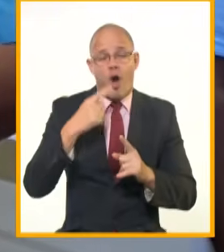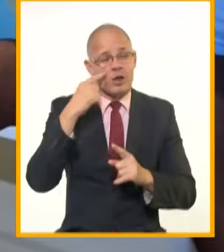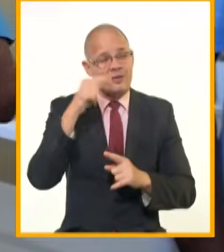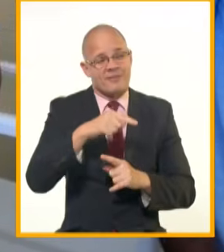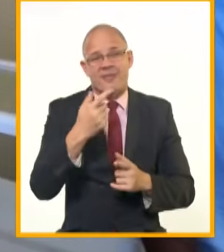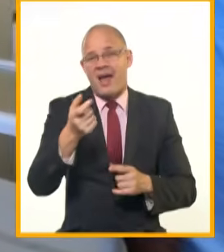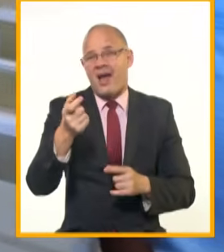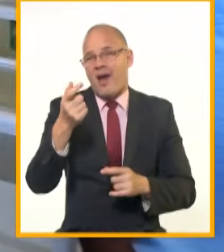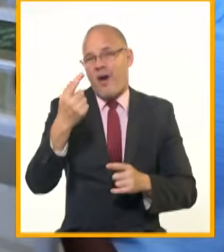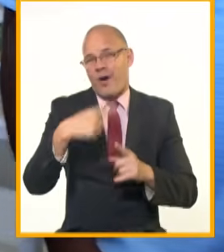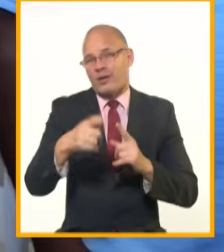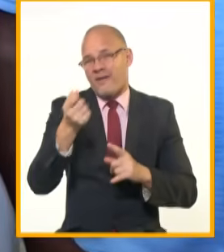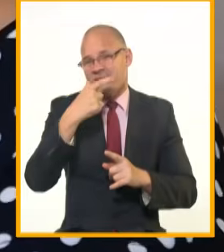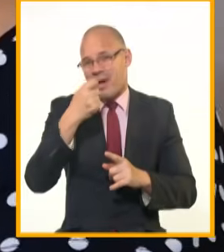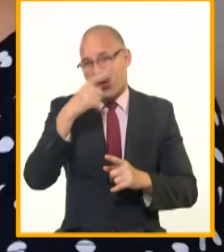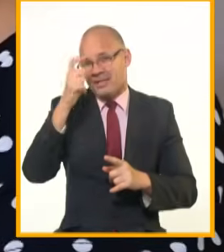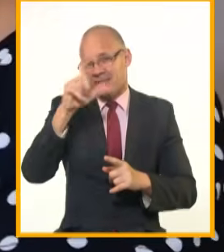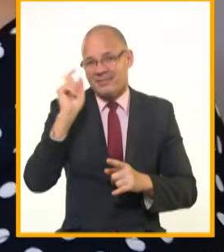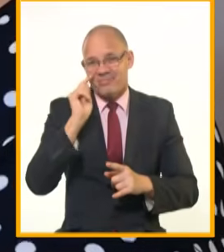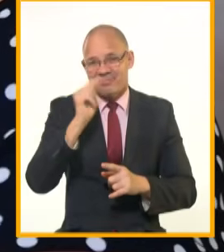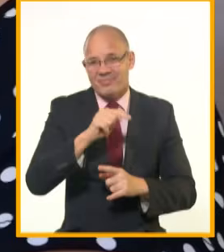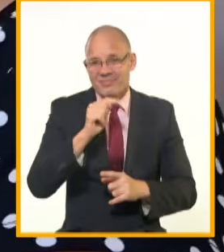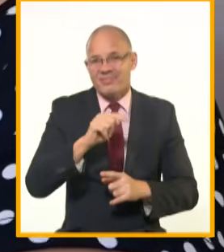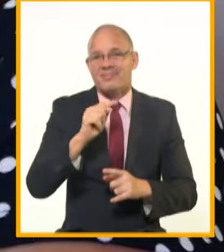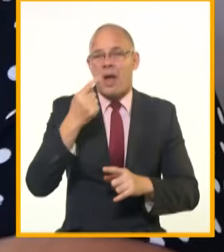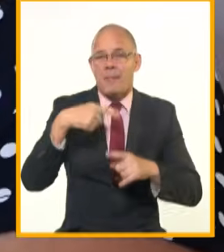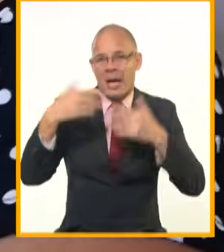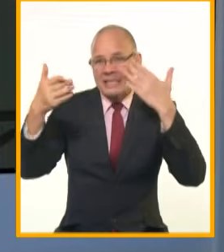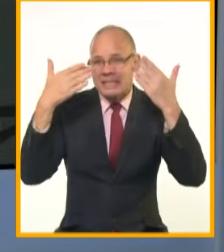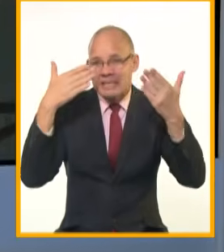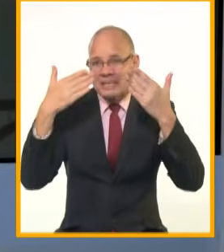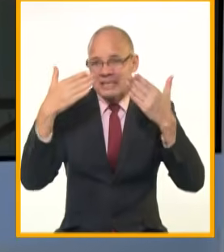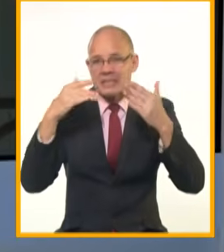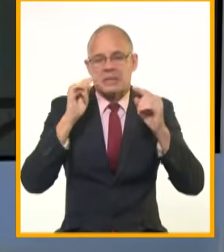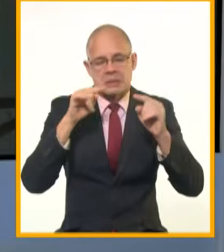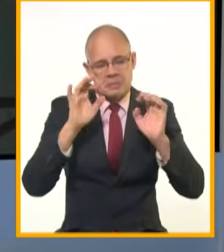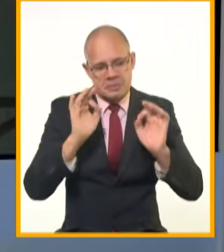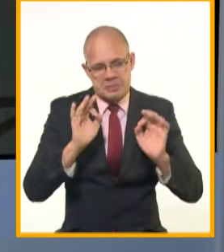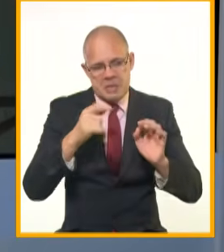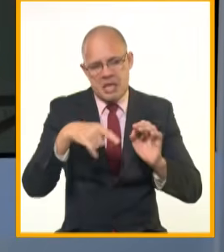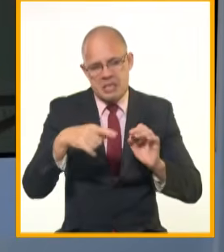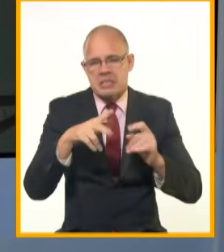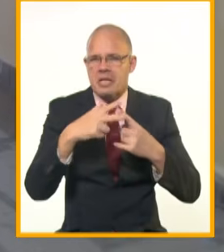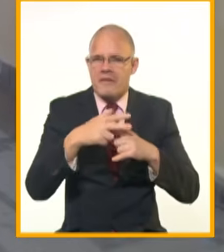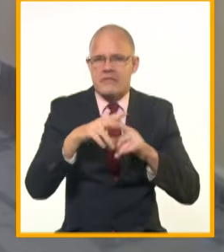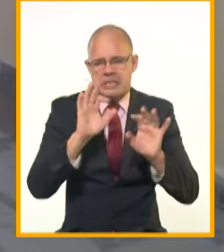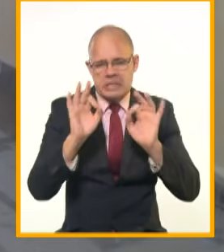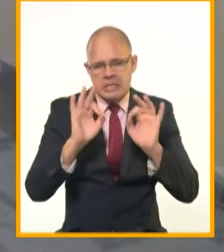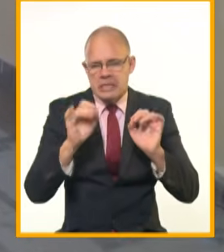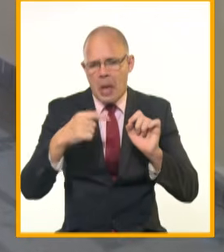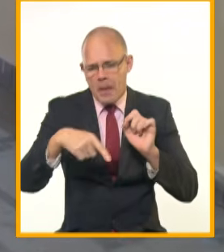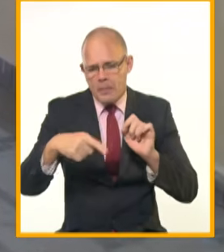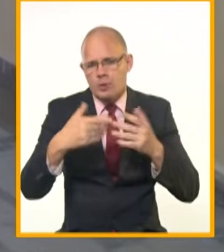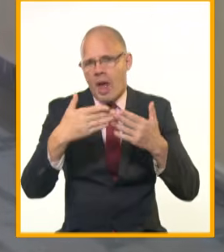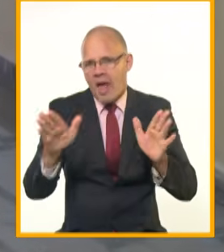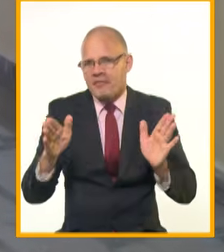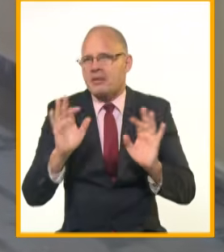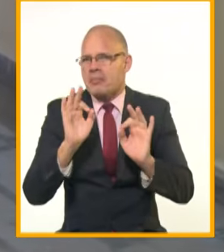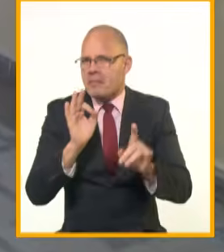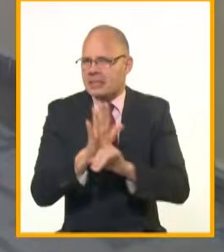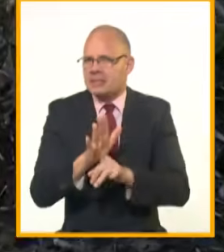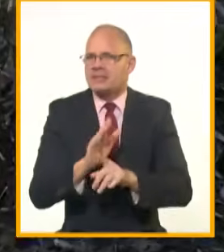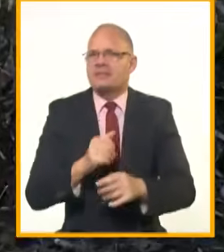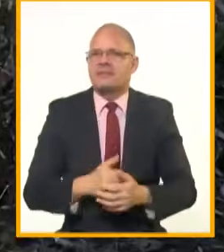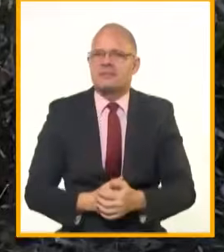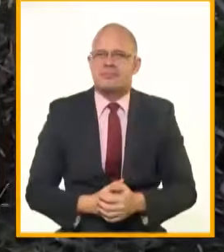de este territorio es otro de los centros que concluyó la obra civil y que ultiman detalles para comenzar a prestar servicios en los próximos